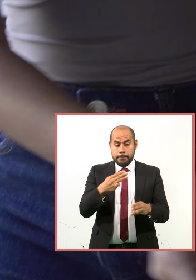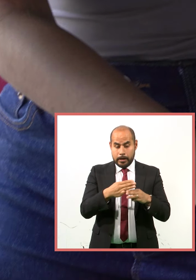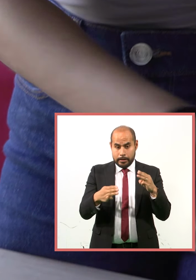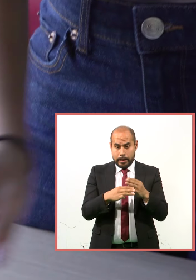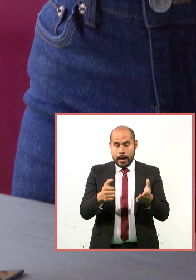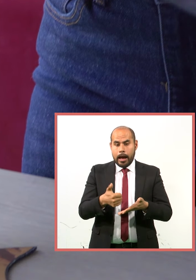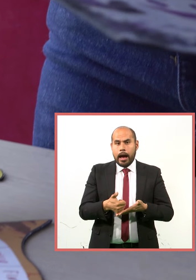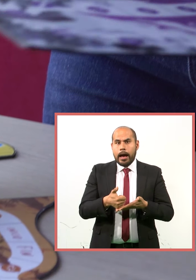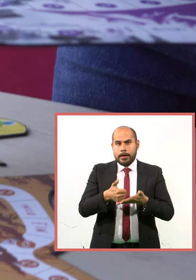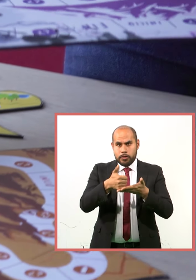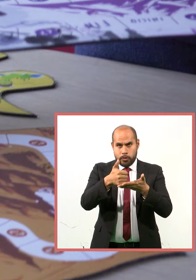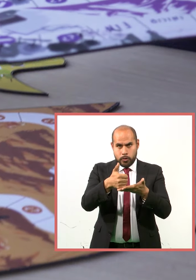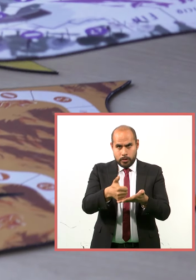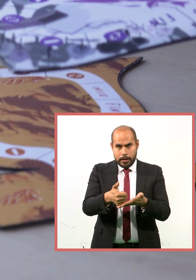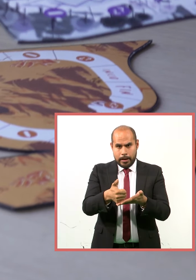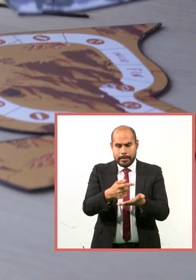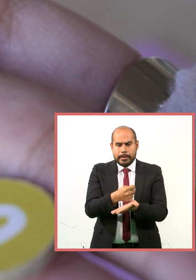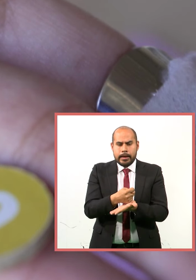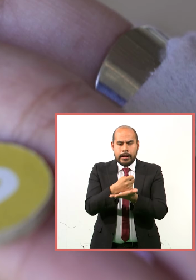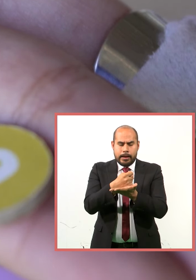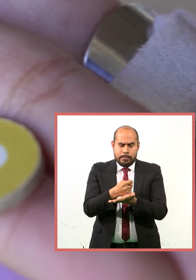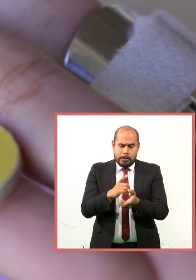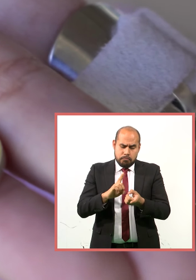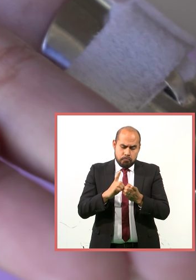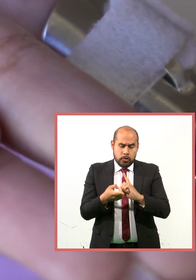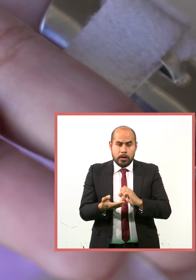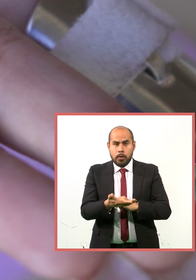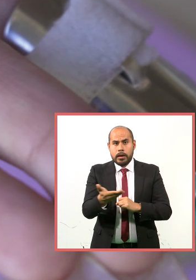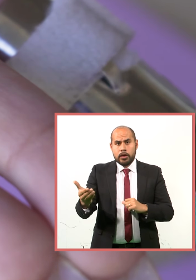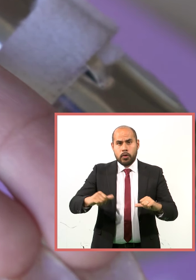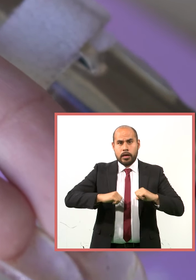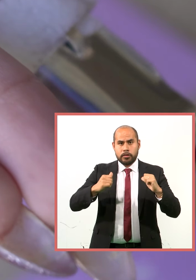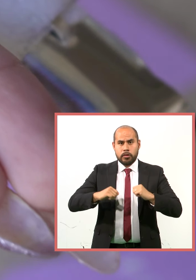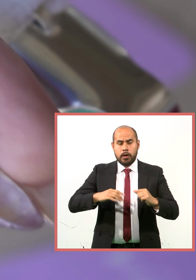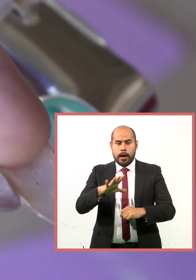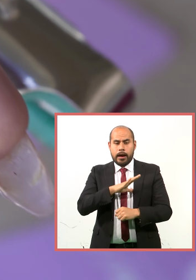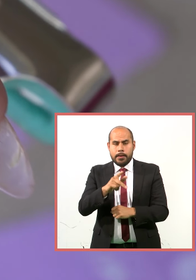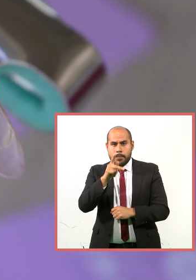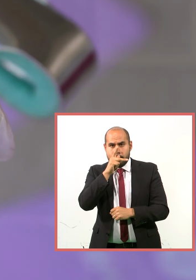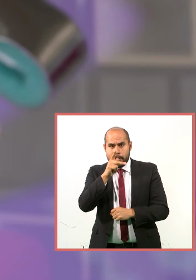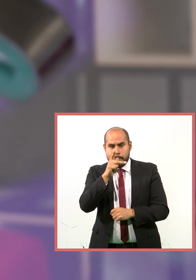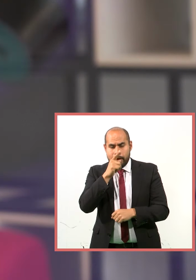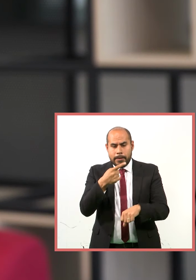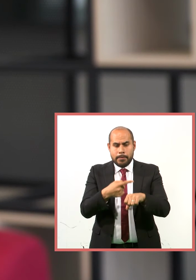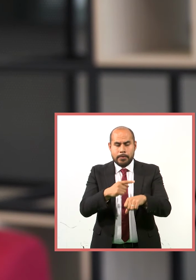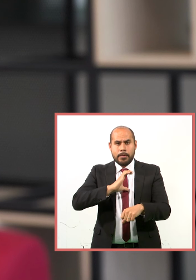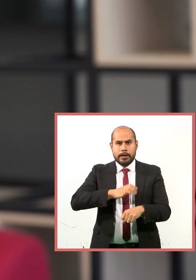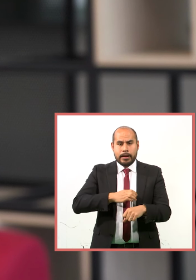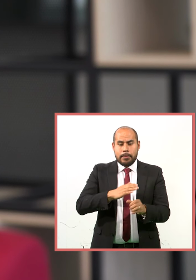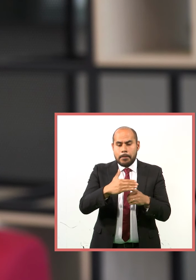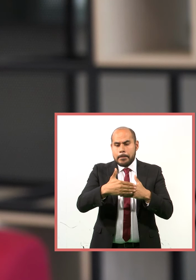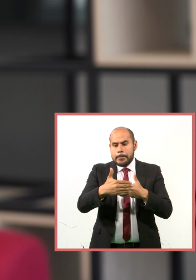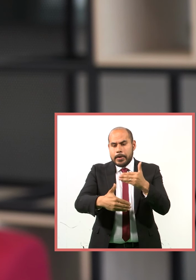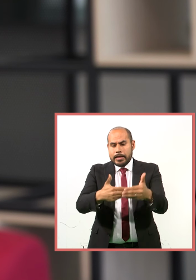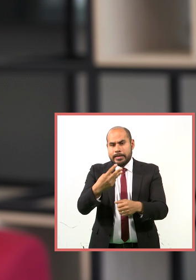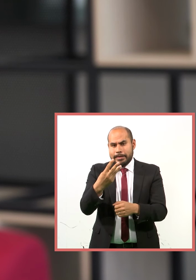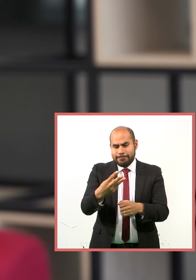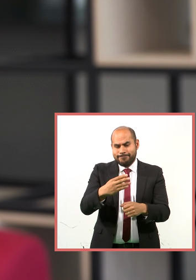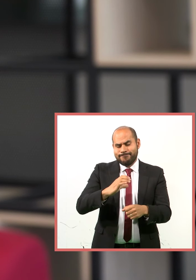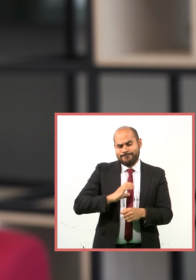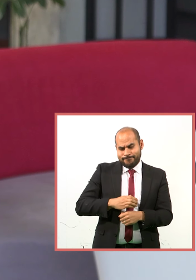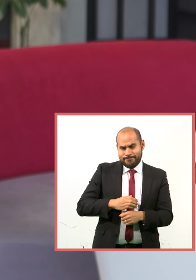Alquimia es un material didáctico gamificado para terapia de duelo para adolescentes que tienen padres oncológicos en